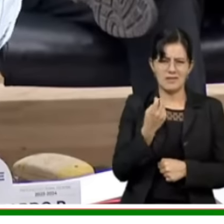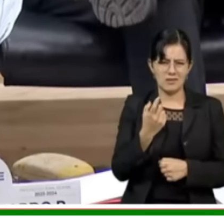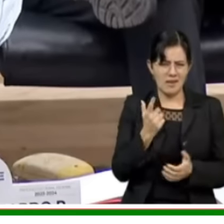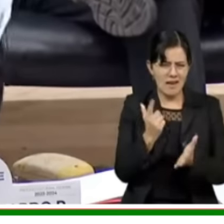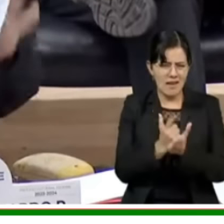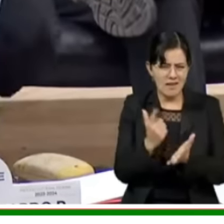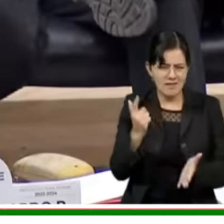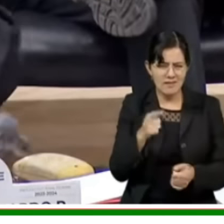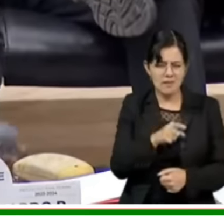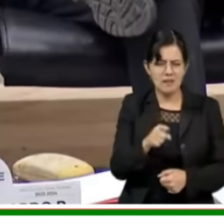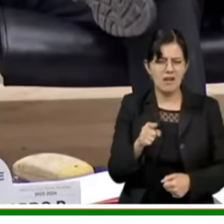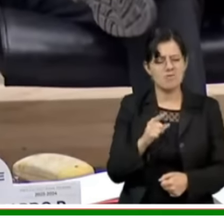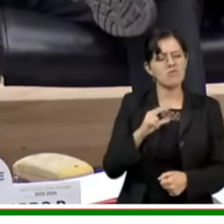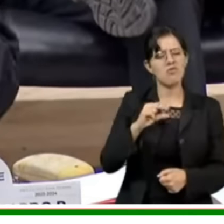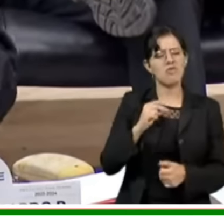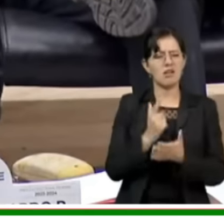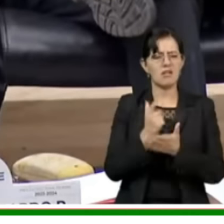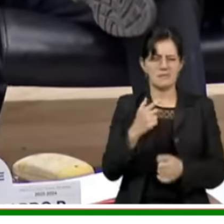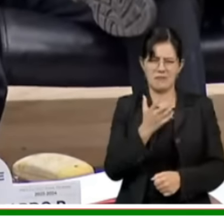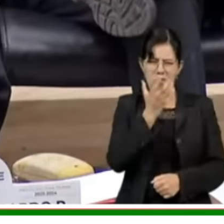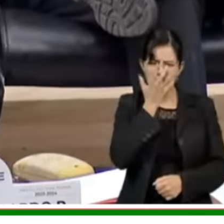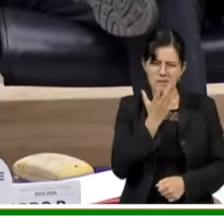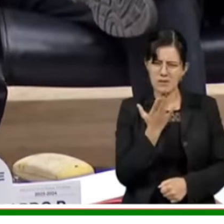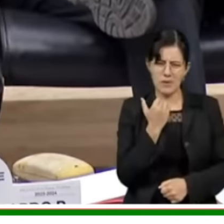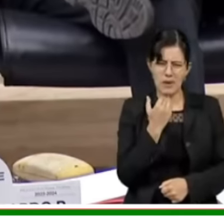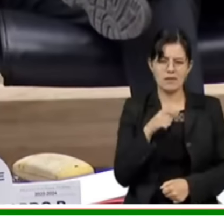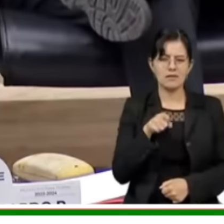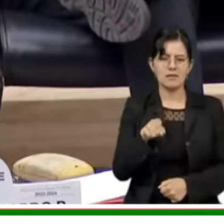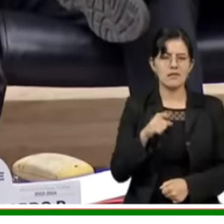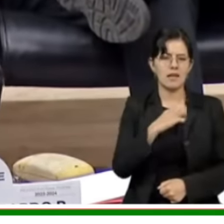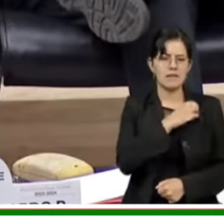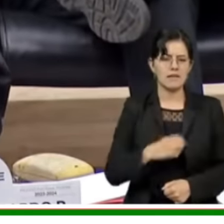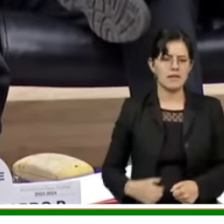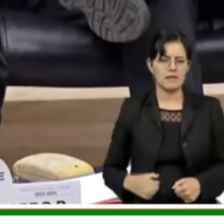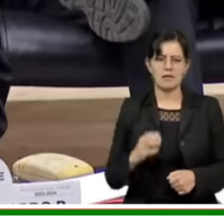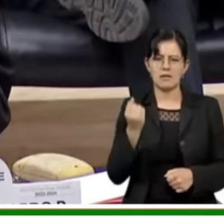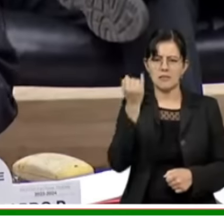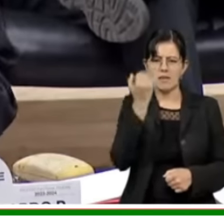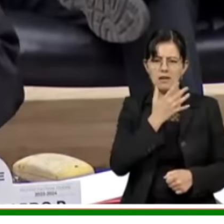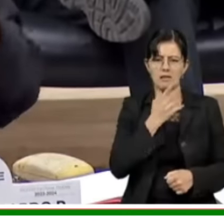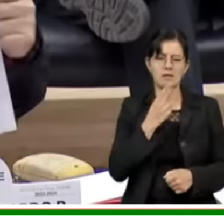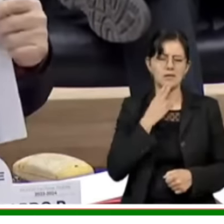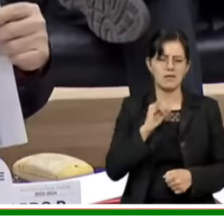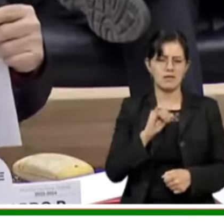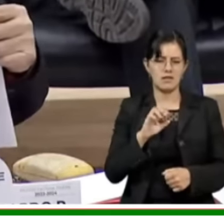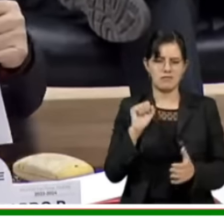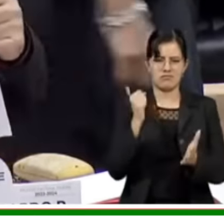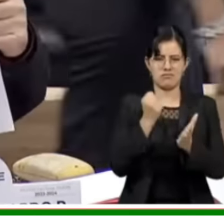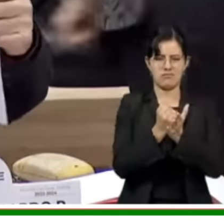grave hay mensajes de sochil gal Ruiz con el logotipo del Instituto Nacional